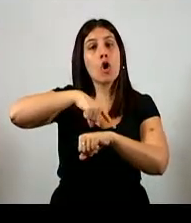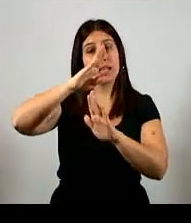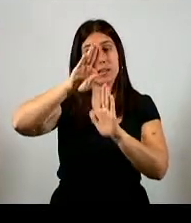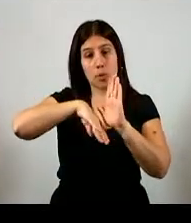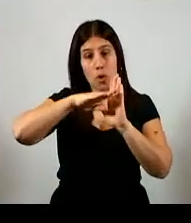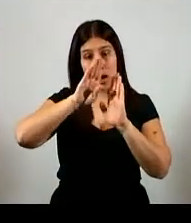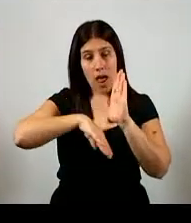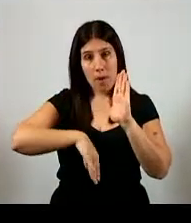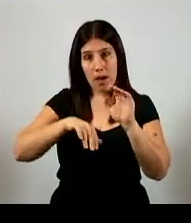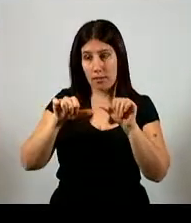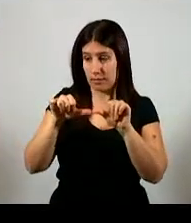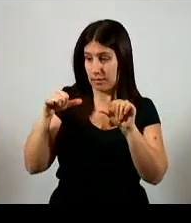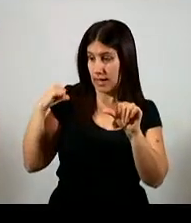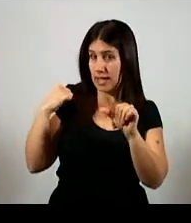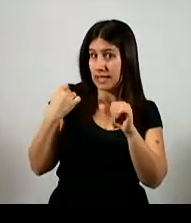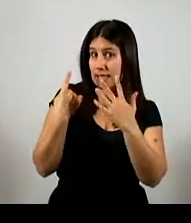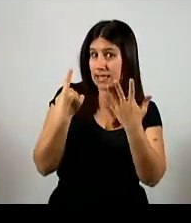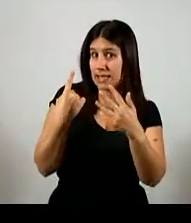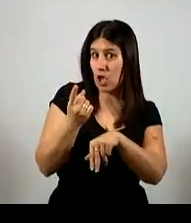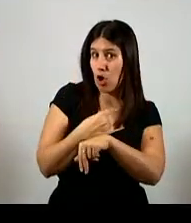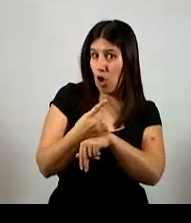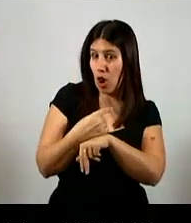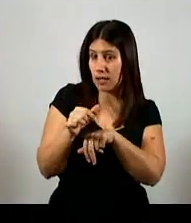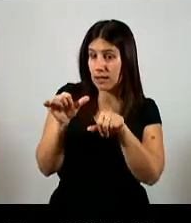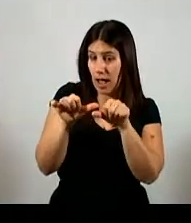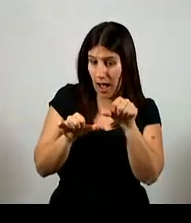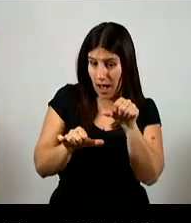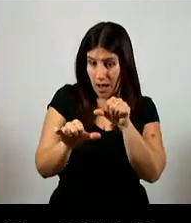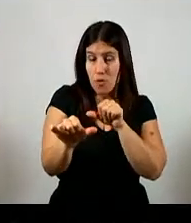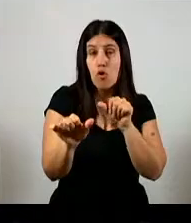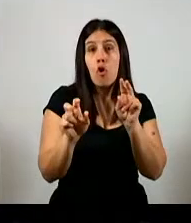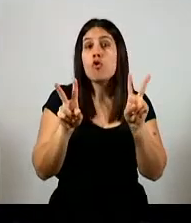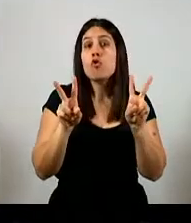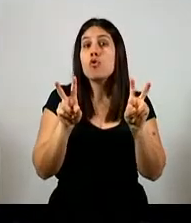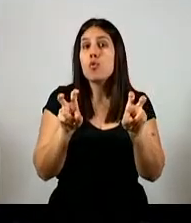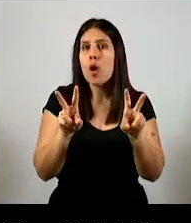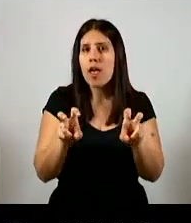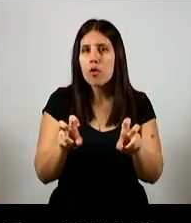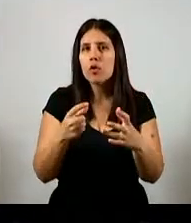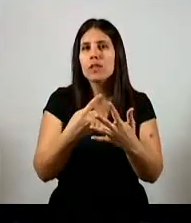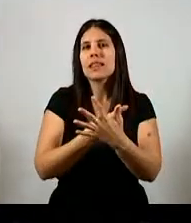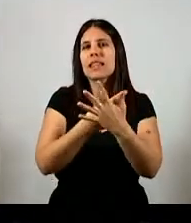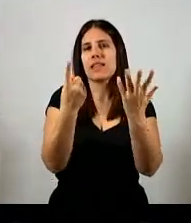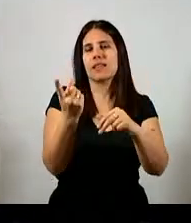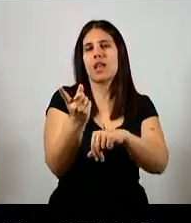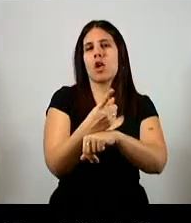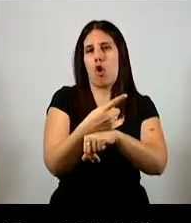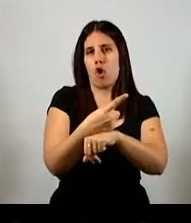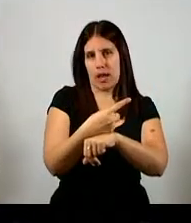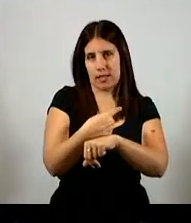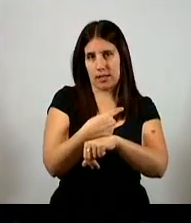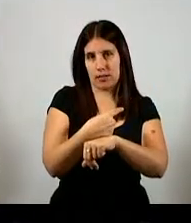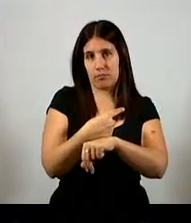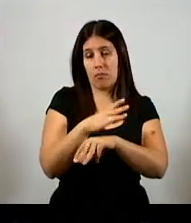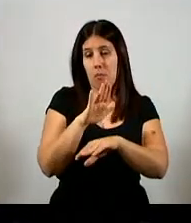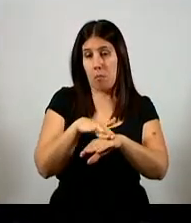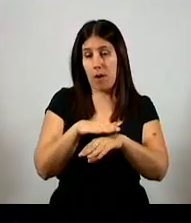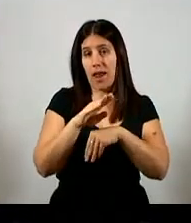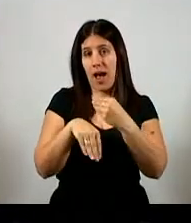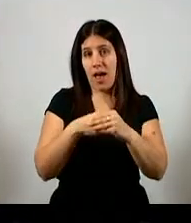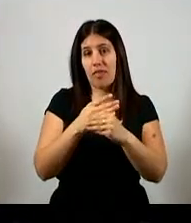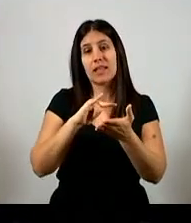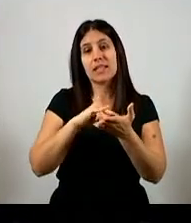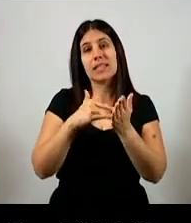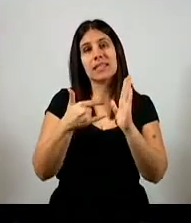hasta ahora eran 6 y que las nuevas actuaciones incluyen 16 horas, para incorporar un sistema de